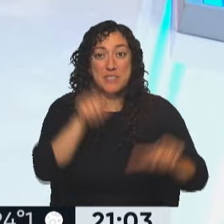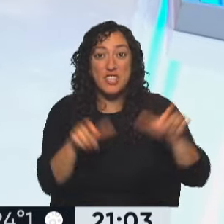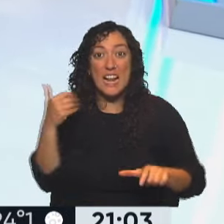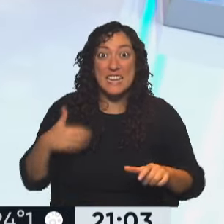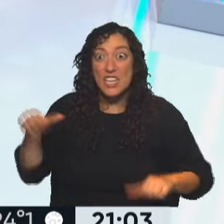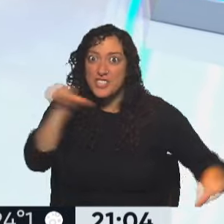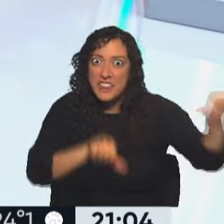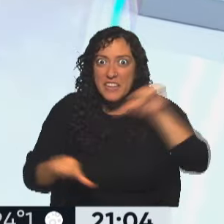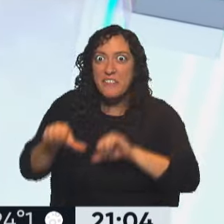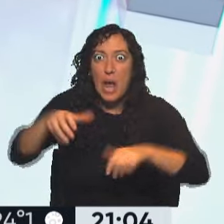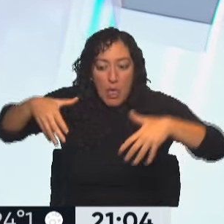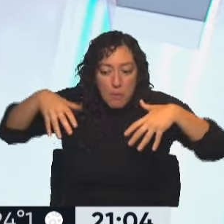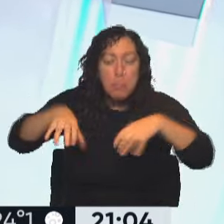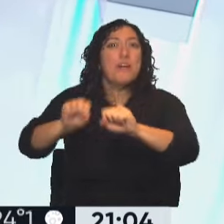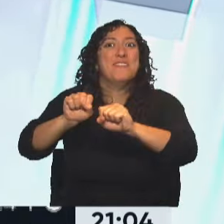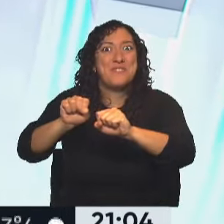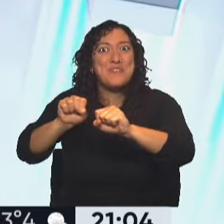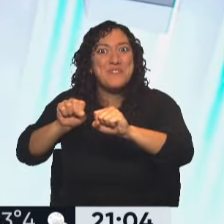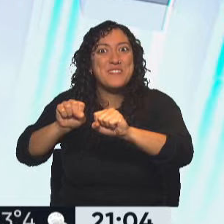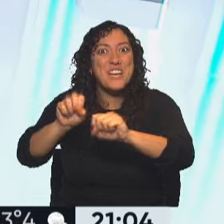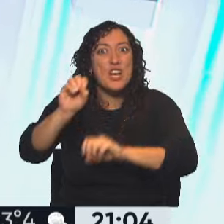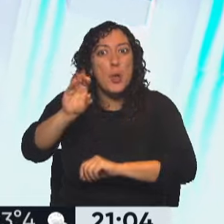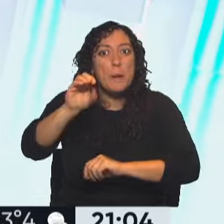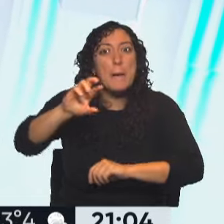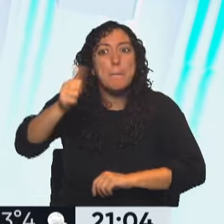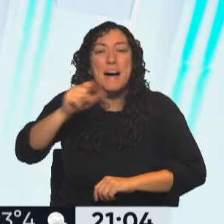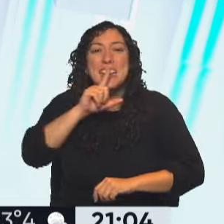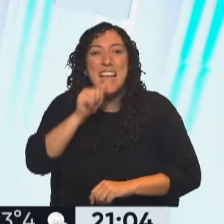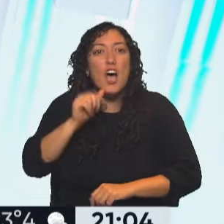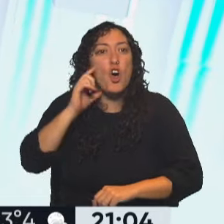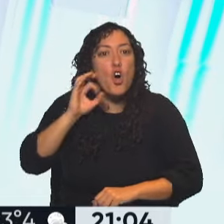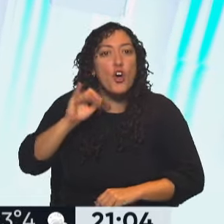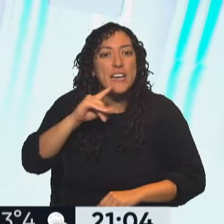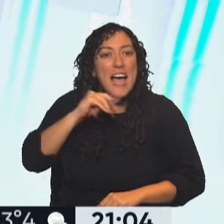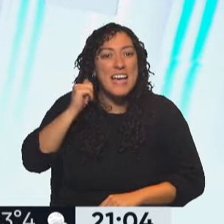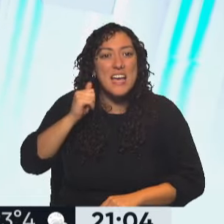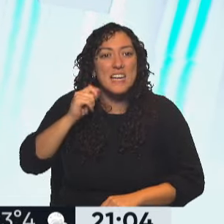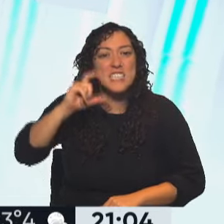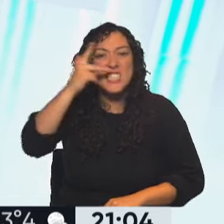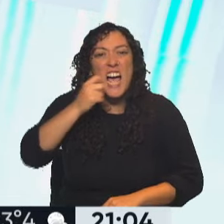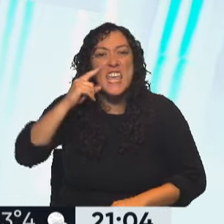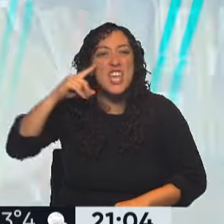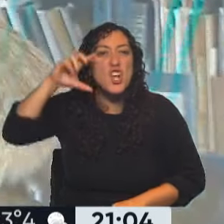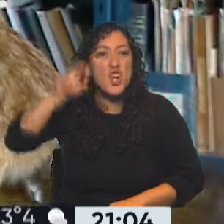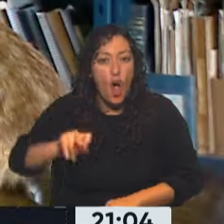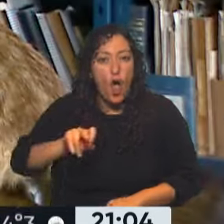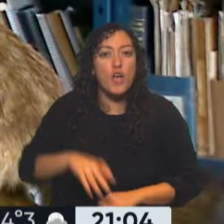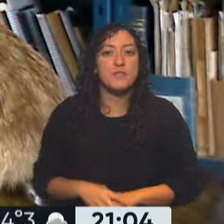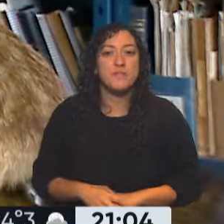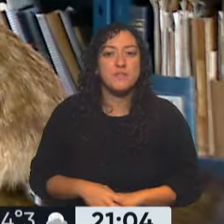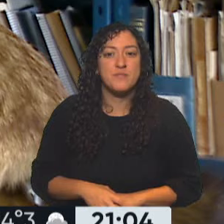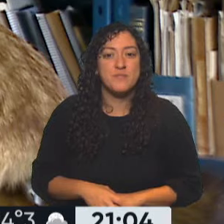encontraron y lo han bautizado Patagomaya chainco. Ahí estuvimos, dale.